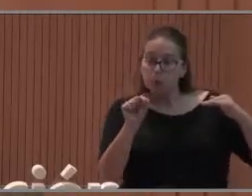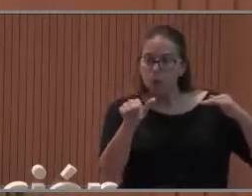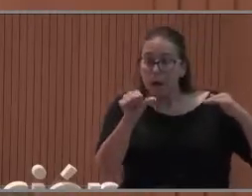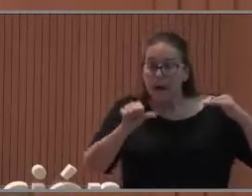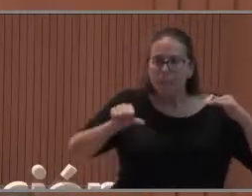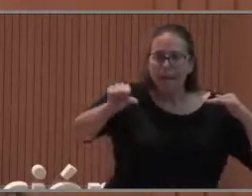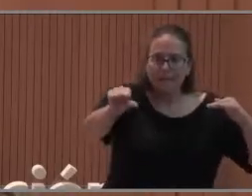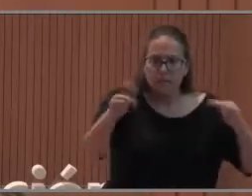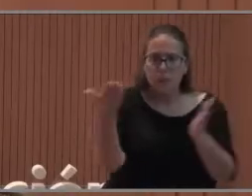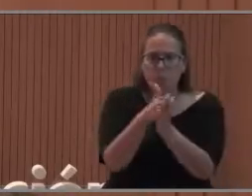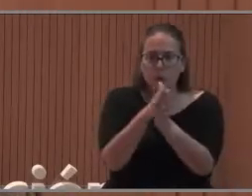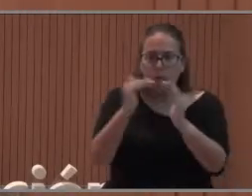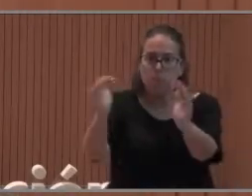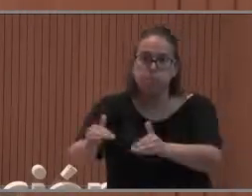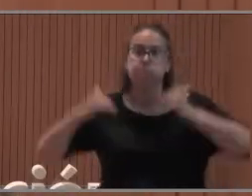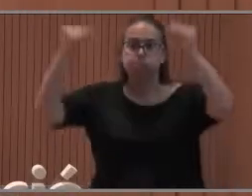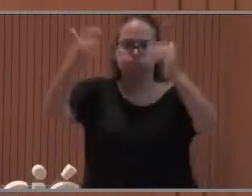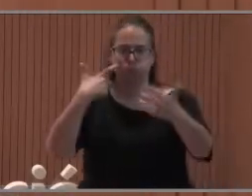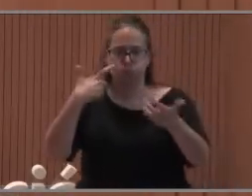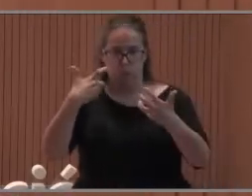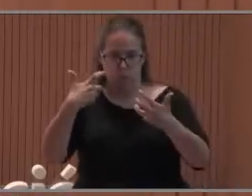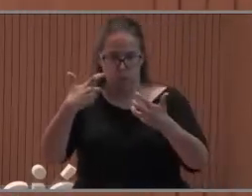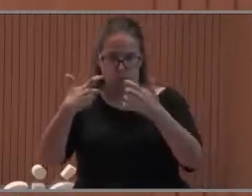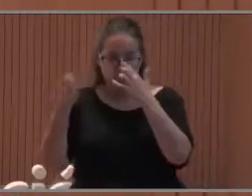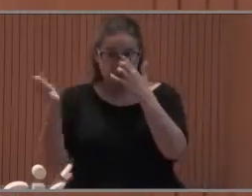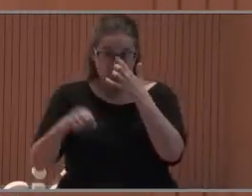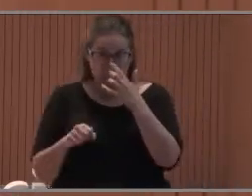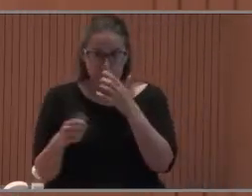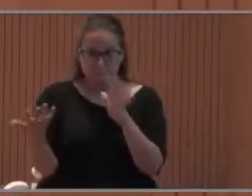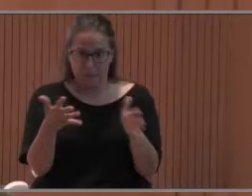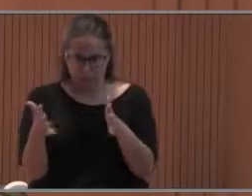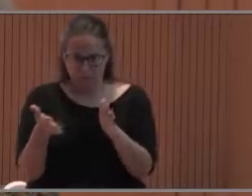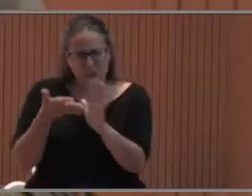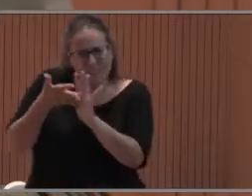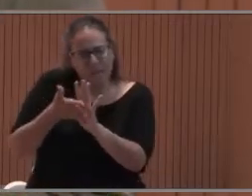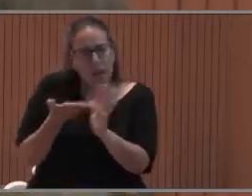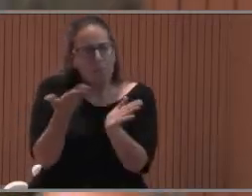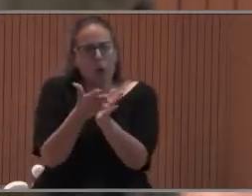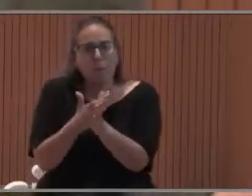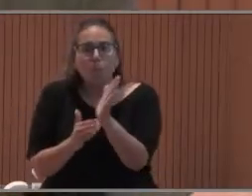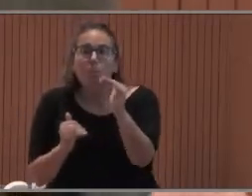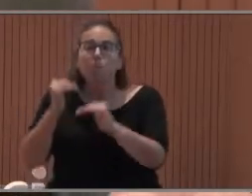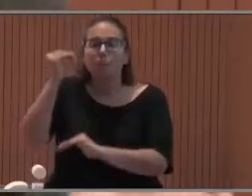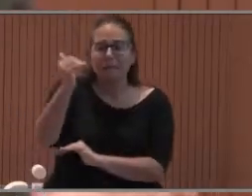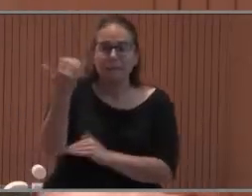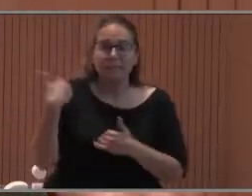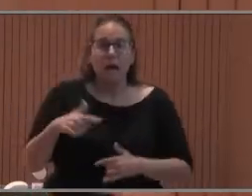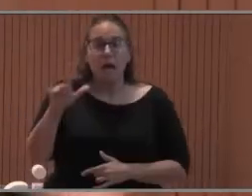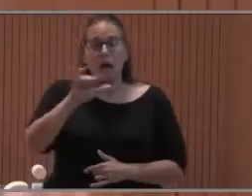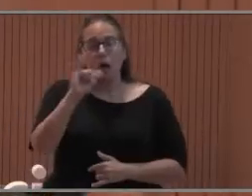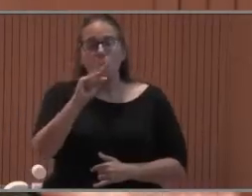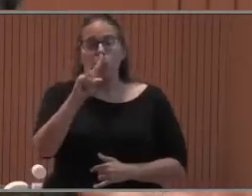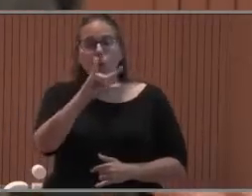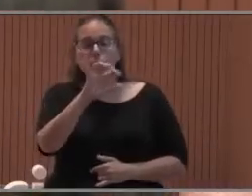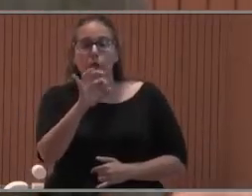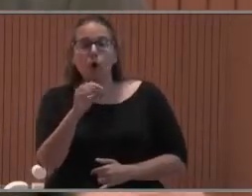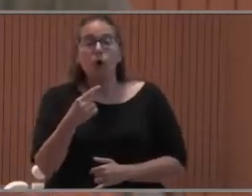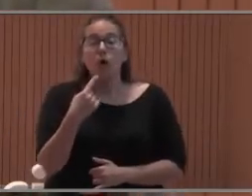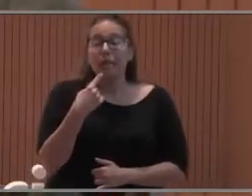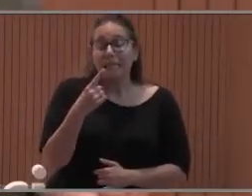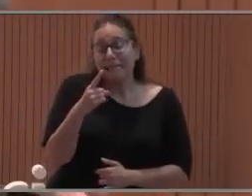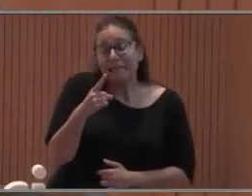quedaos con las temperaturas umbral a partir de las cuales nos morimos más, ya lo dice Julio Díaz, siempre dice, nos morimos como Dios